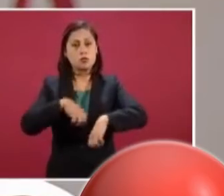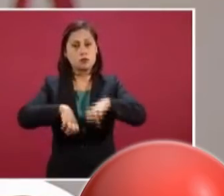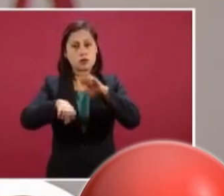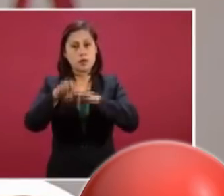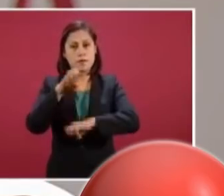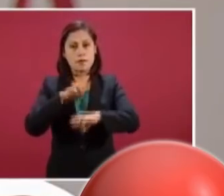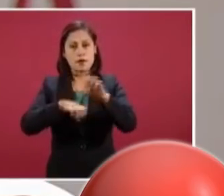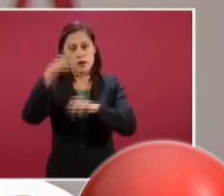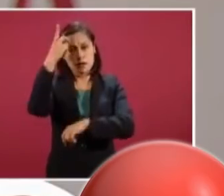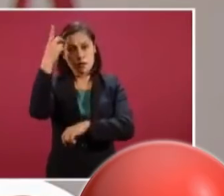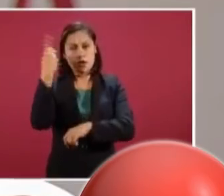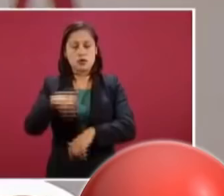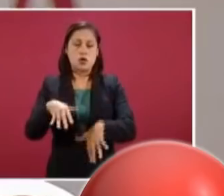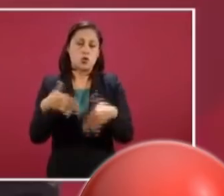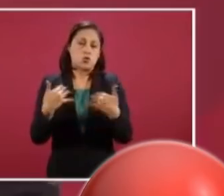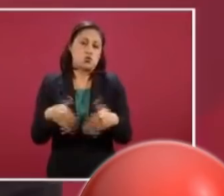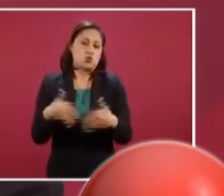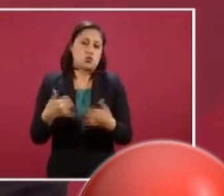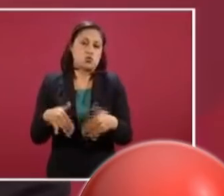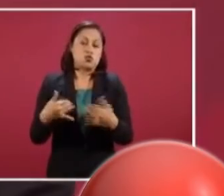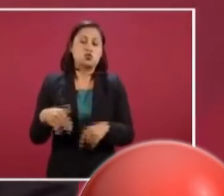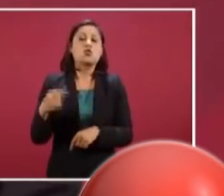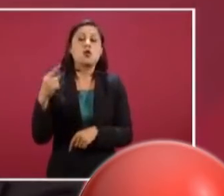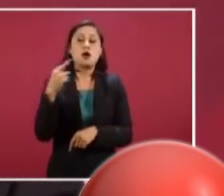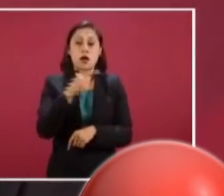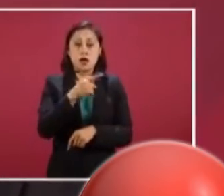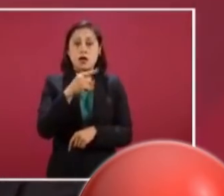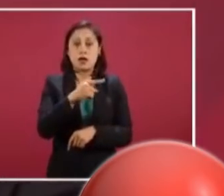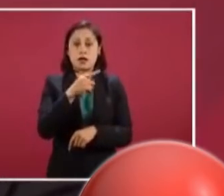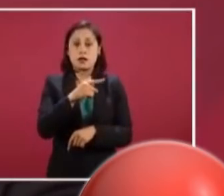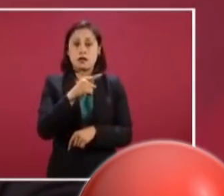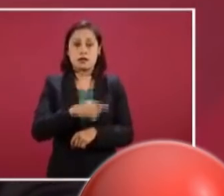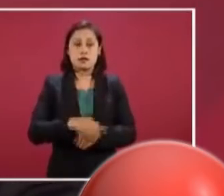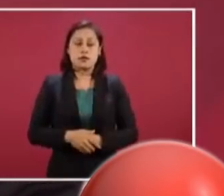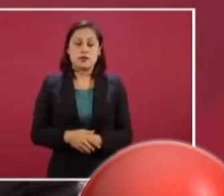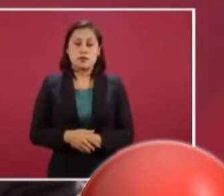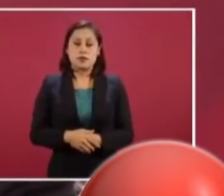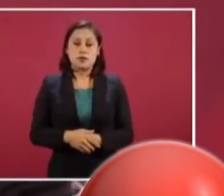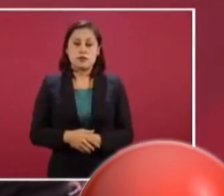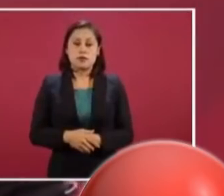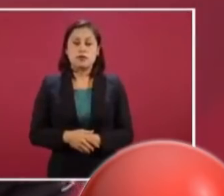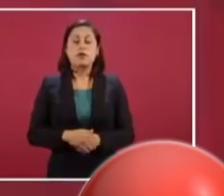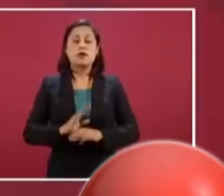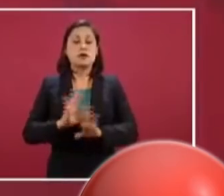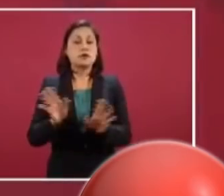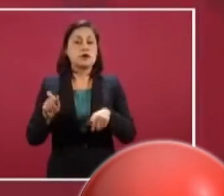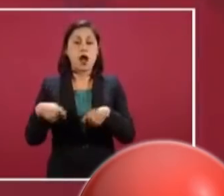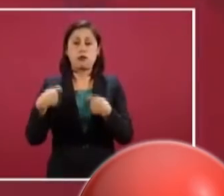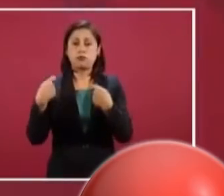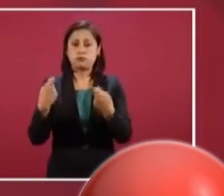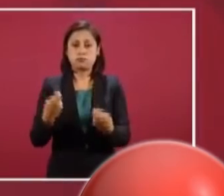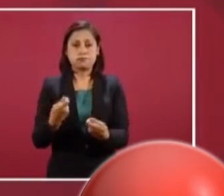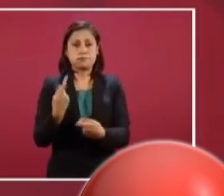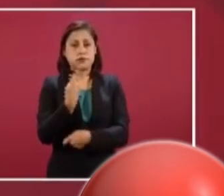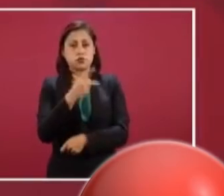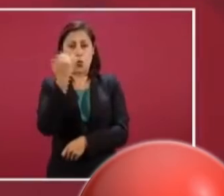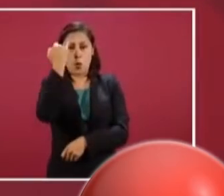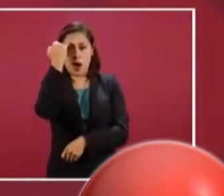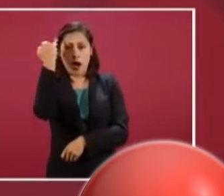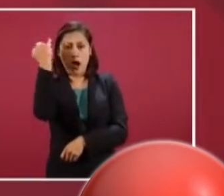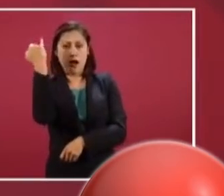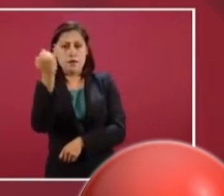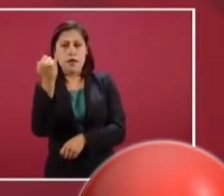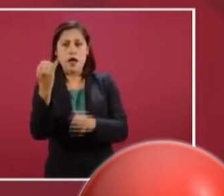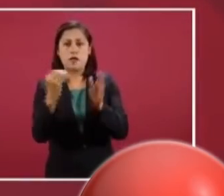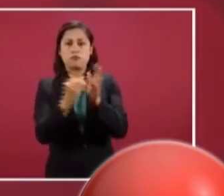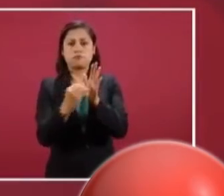destacados que han dejado estos principios como